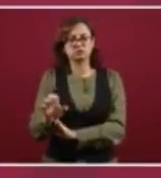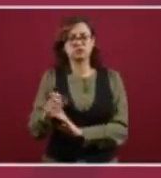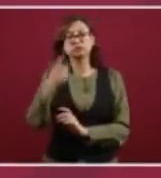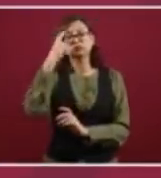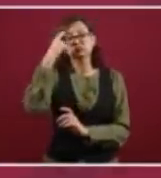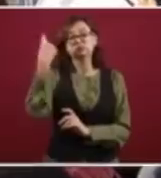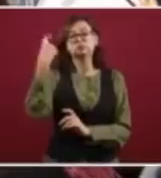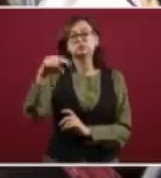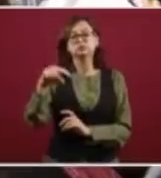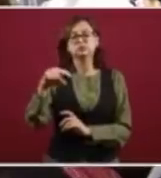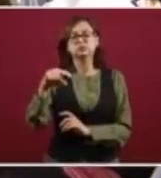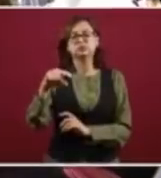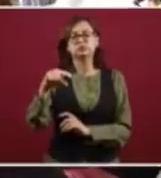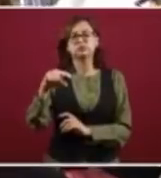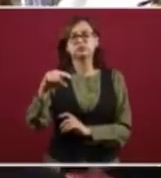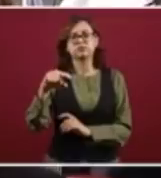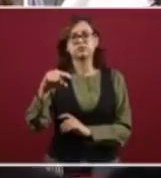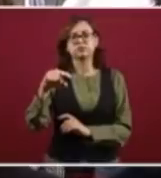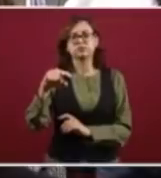para